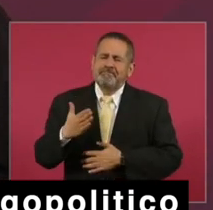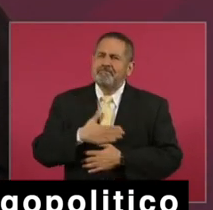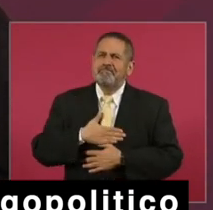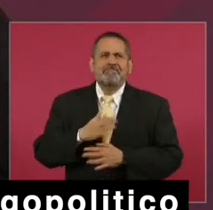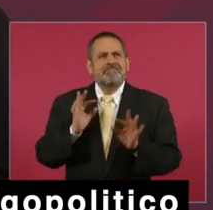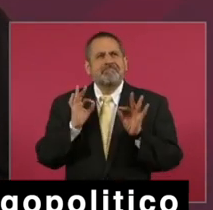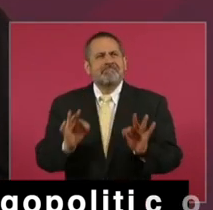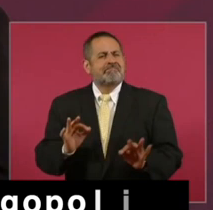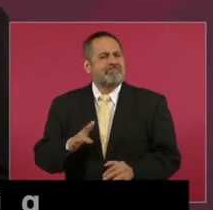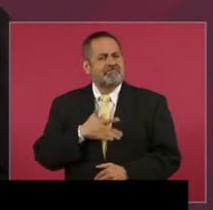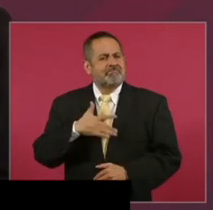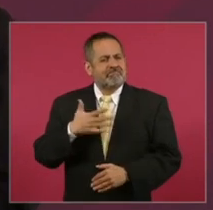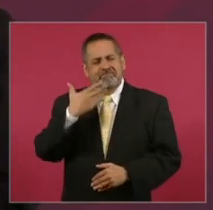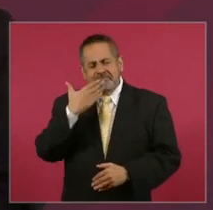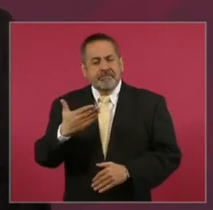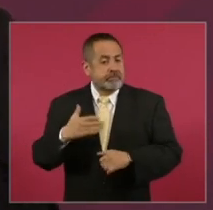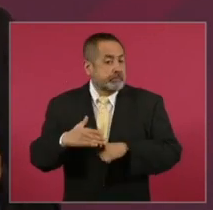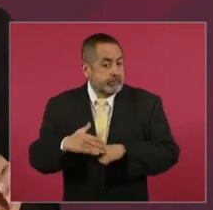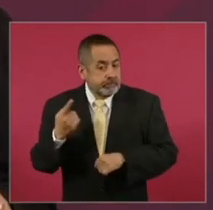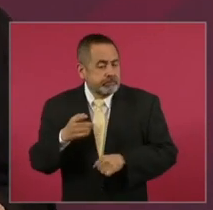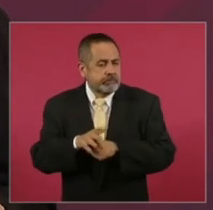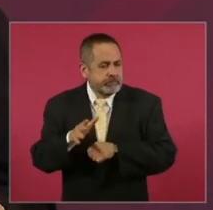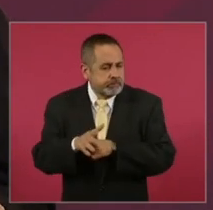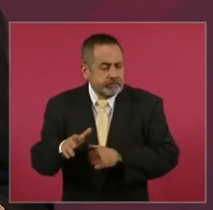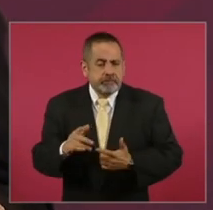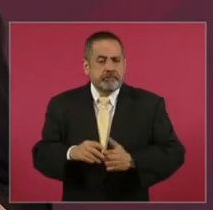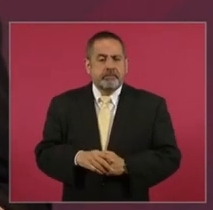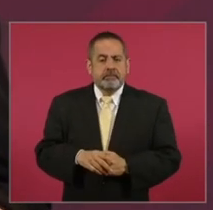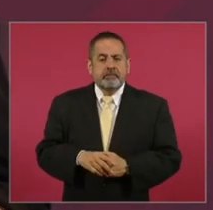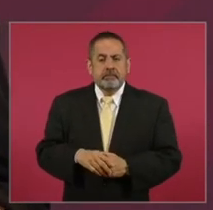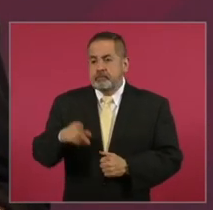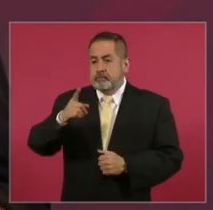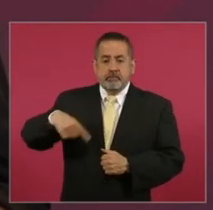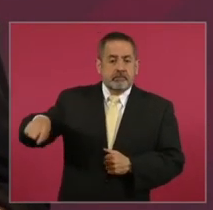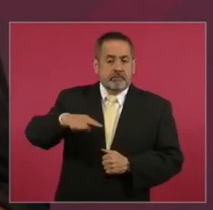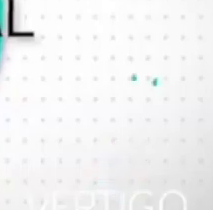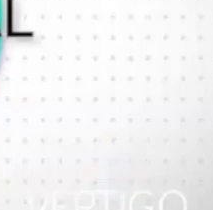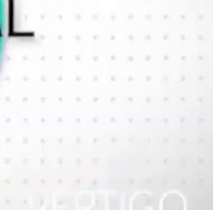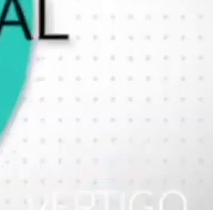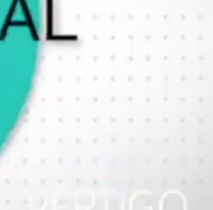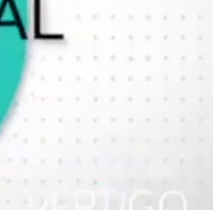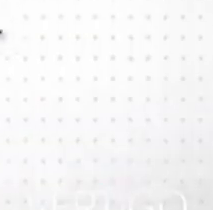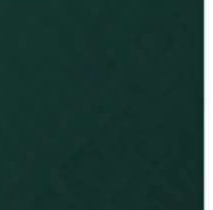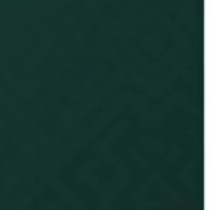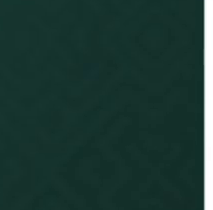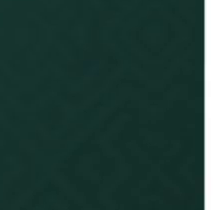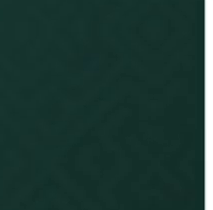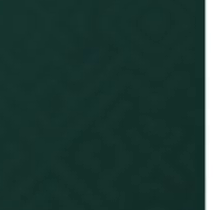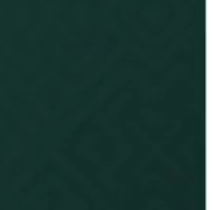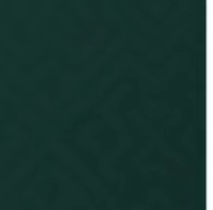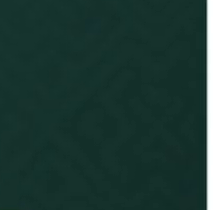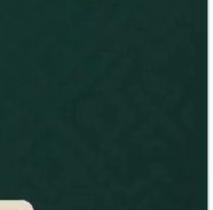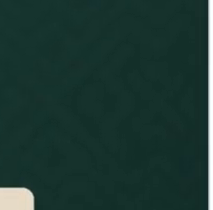el propio Biden quien solicitó entablar la conversación en la que, dijo, seguramente charlarán sobre migración. El